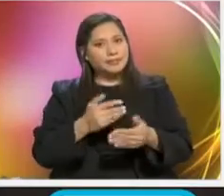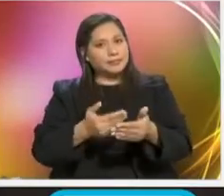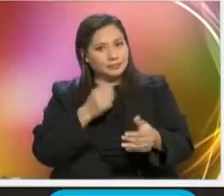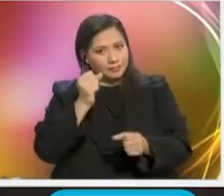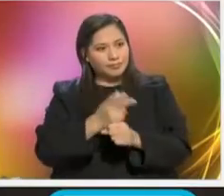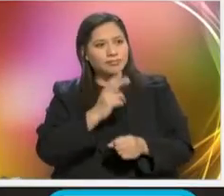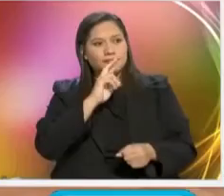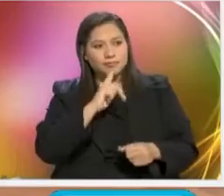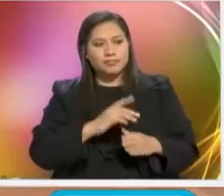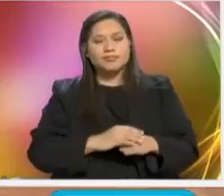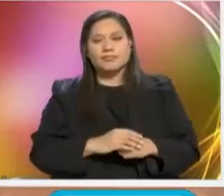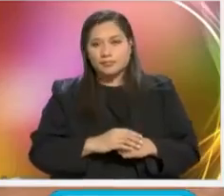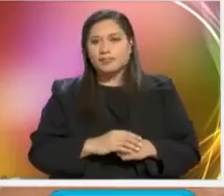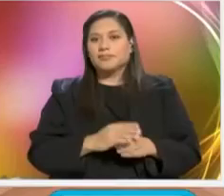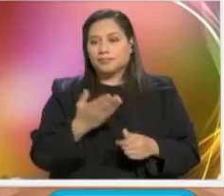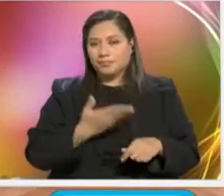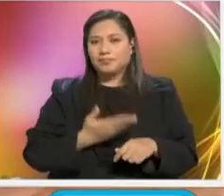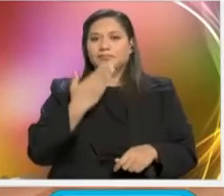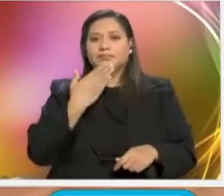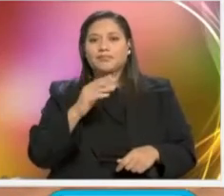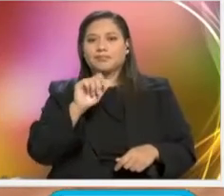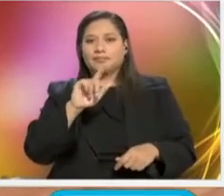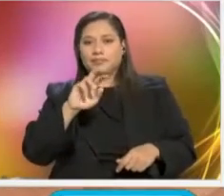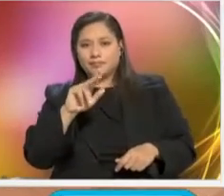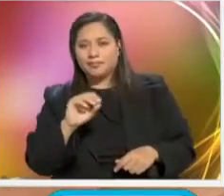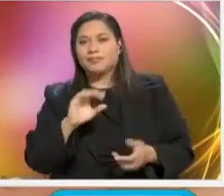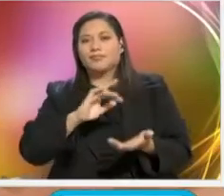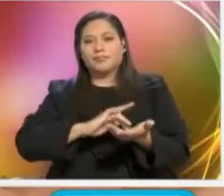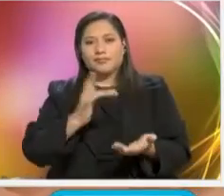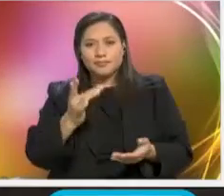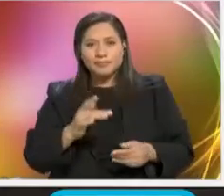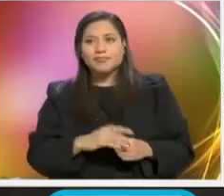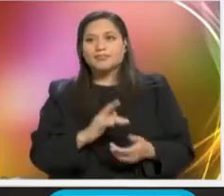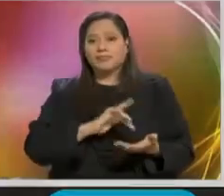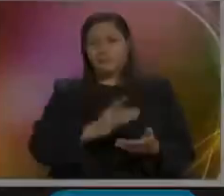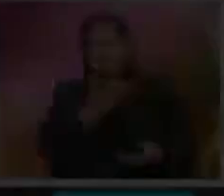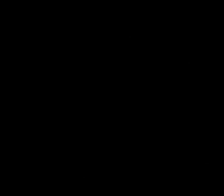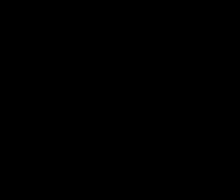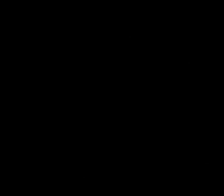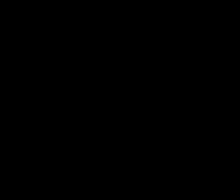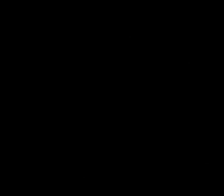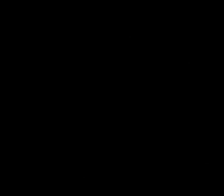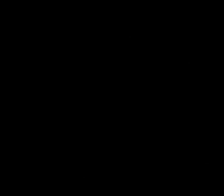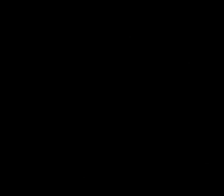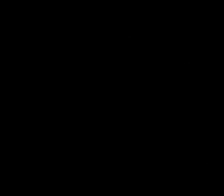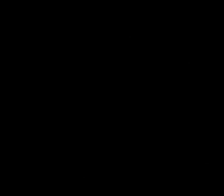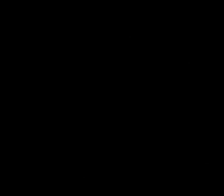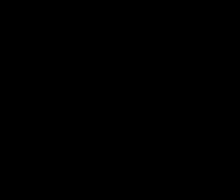Ahí está, Alberto. Muy bien. Muchas gracias. Muchas gracias. No, gracias a ustedes, chicos. ¿eh? Nos vemos a la próxima.